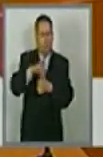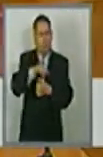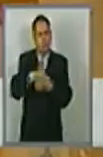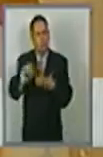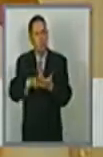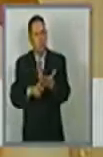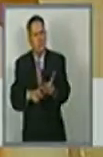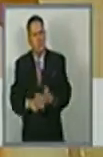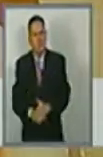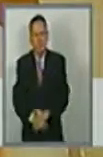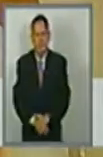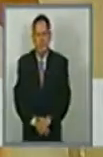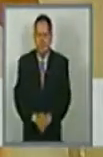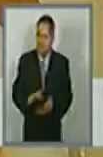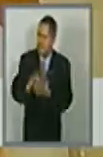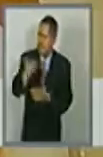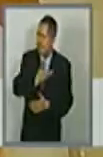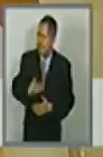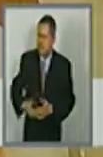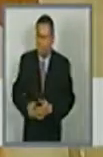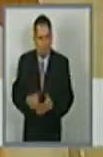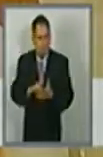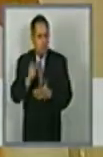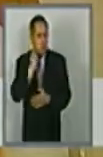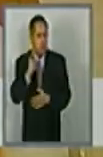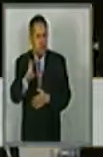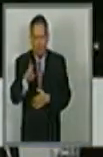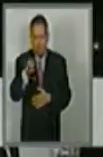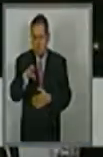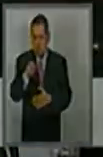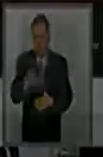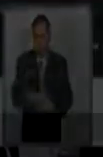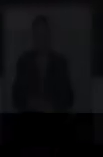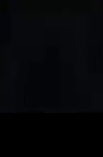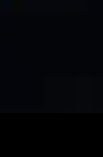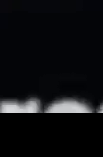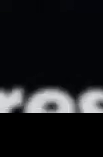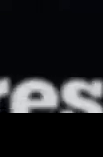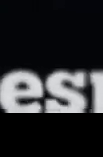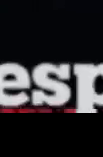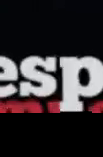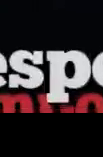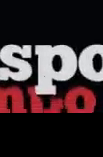¿Es cuánto, señora presidenta? Gracias, diputado Romero Tenorio.